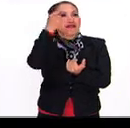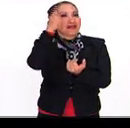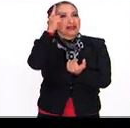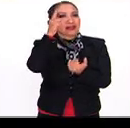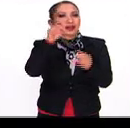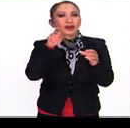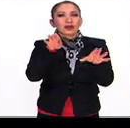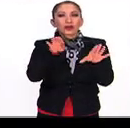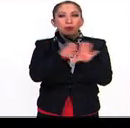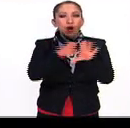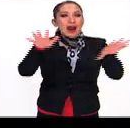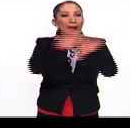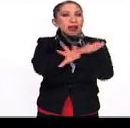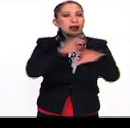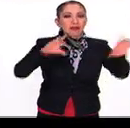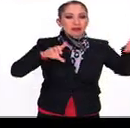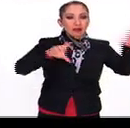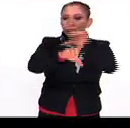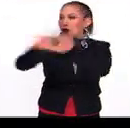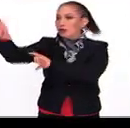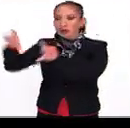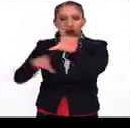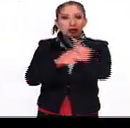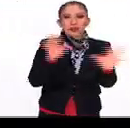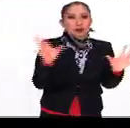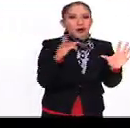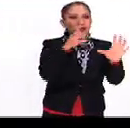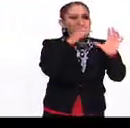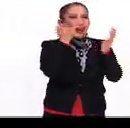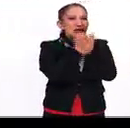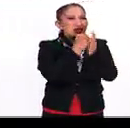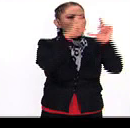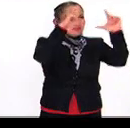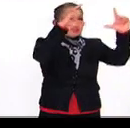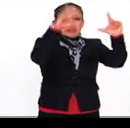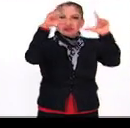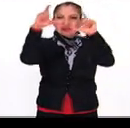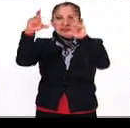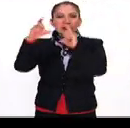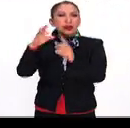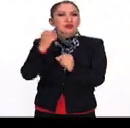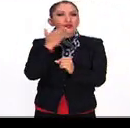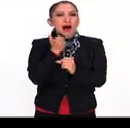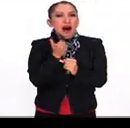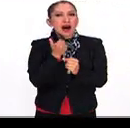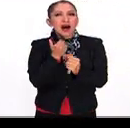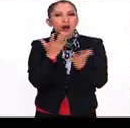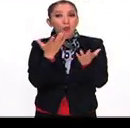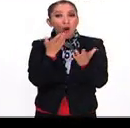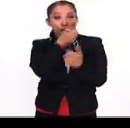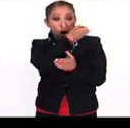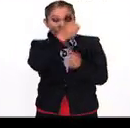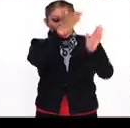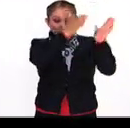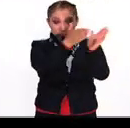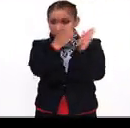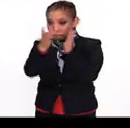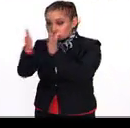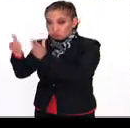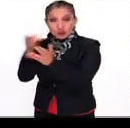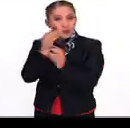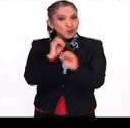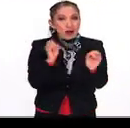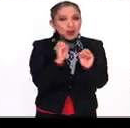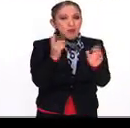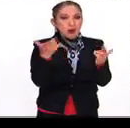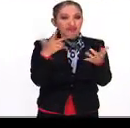a manejarse aleatoriamente. Eso por un lado porque no tienen un valor serial absoluto,